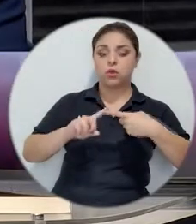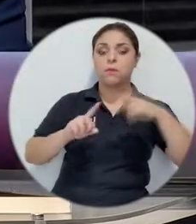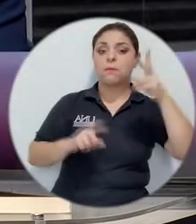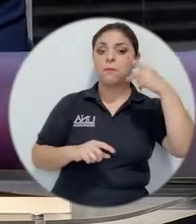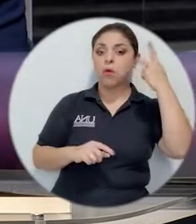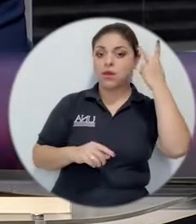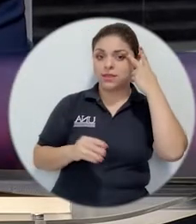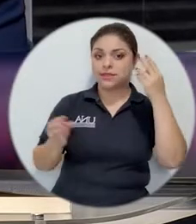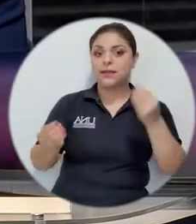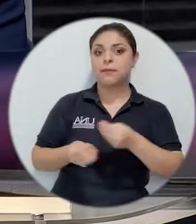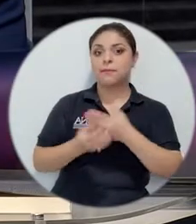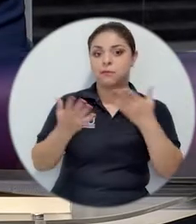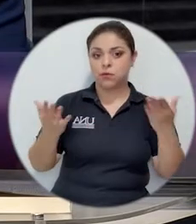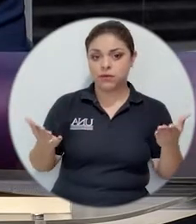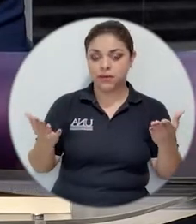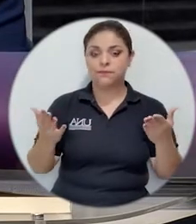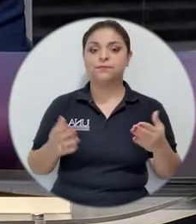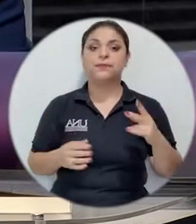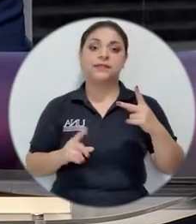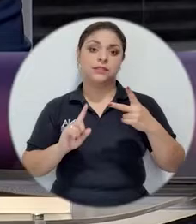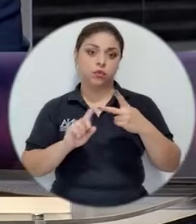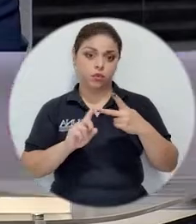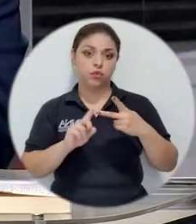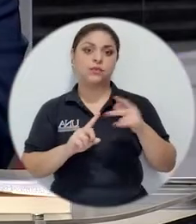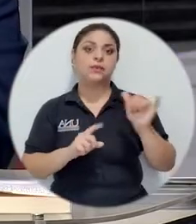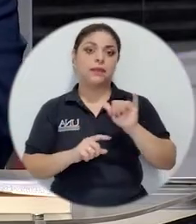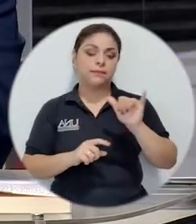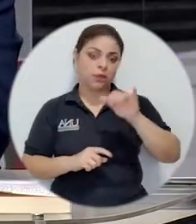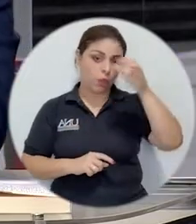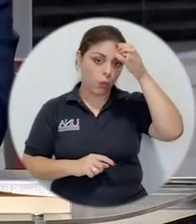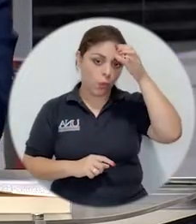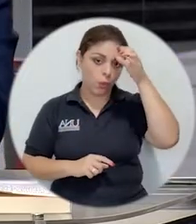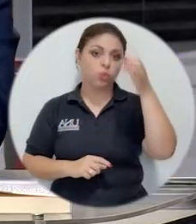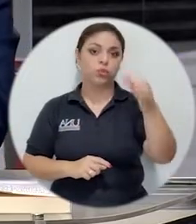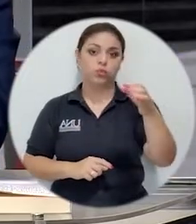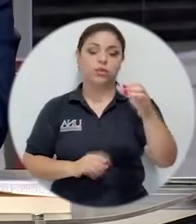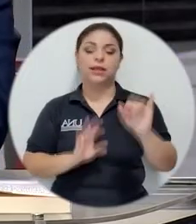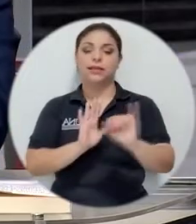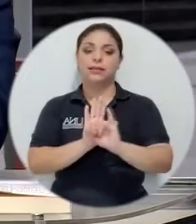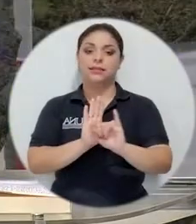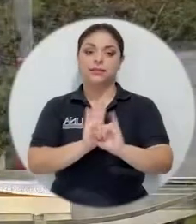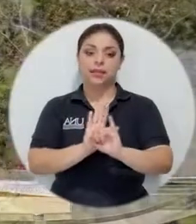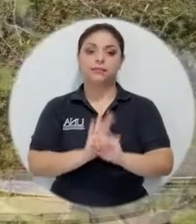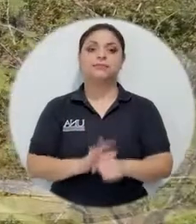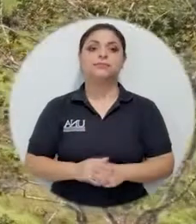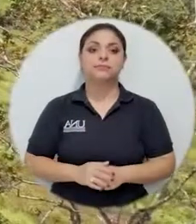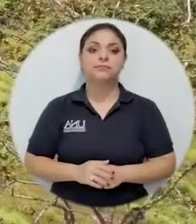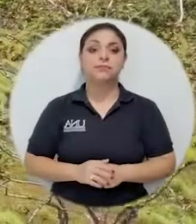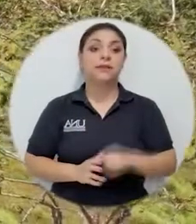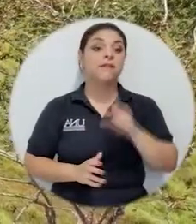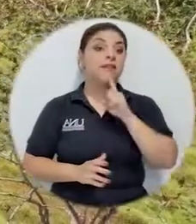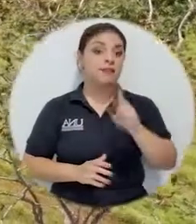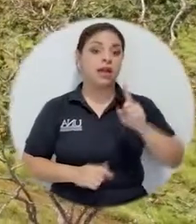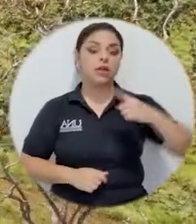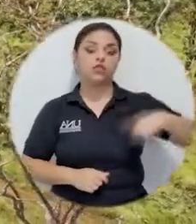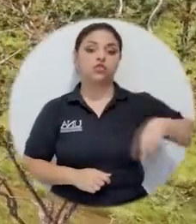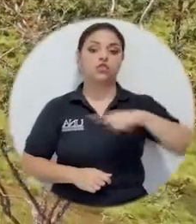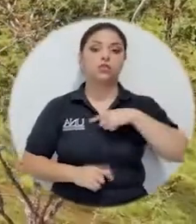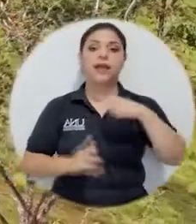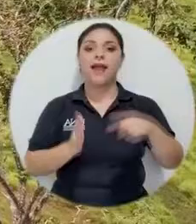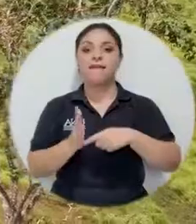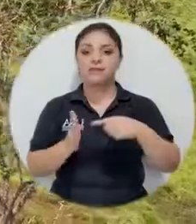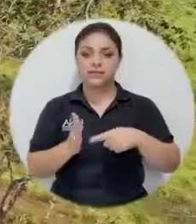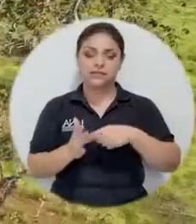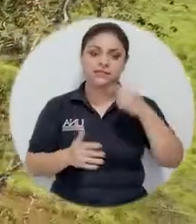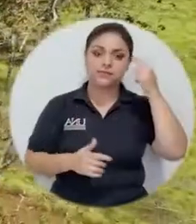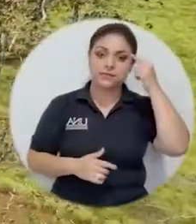con la política pública, pero otro tema también tiene que ver con la cultura y con nuestra identidad. Es decir,